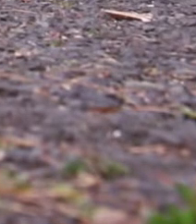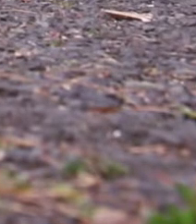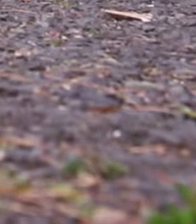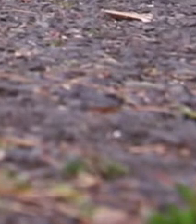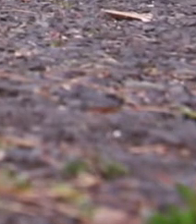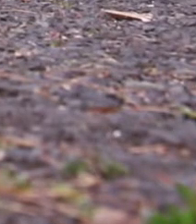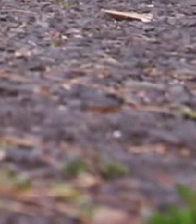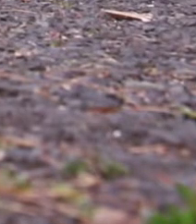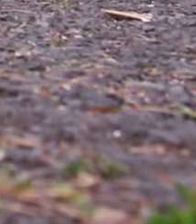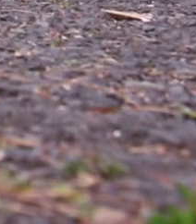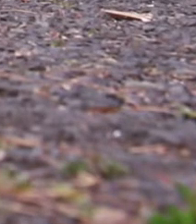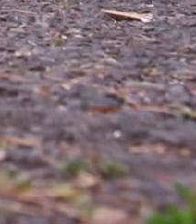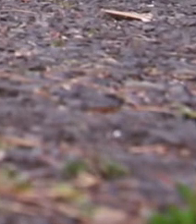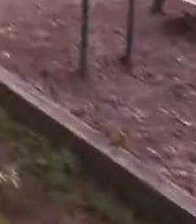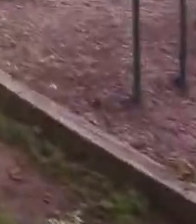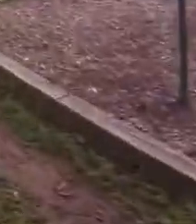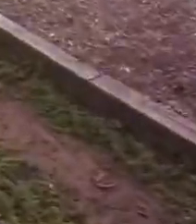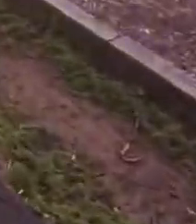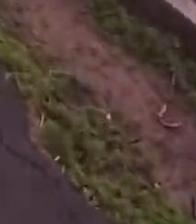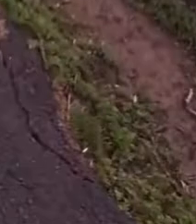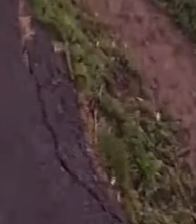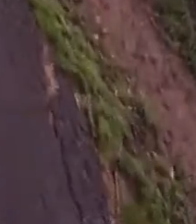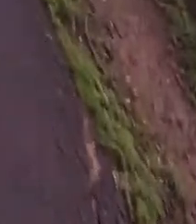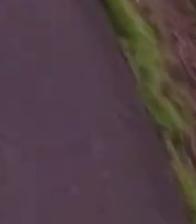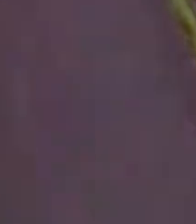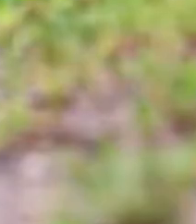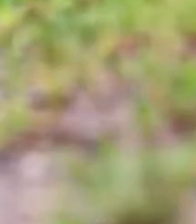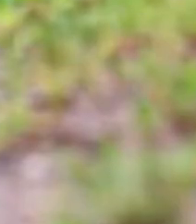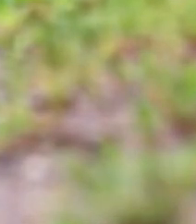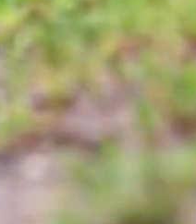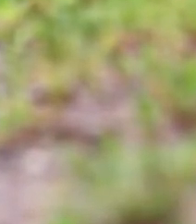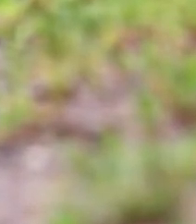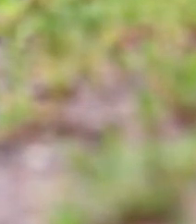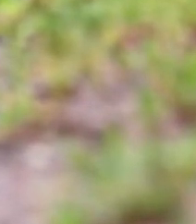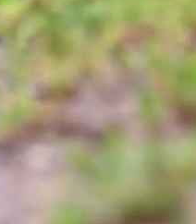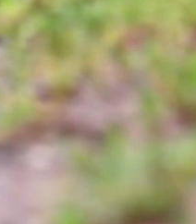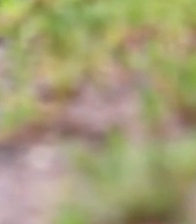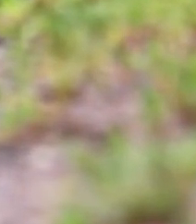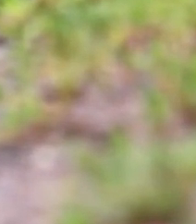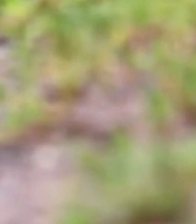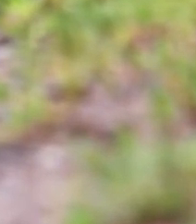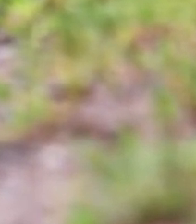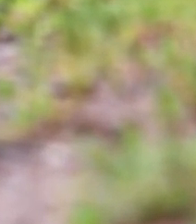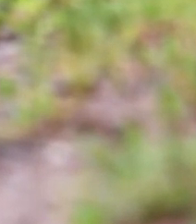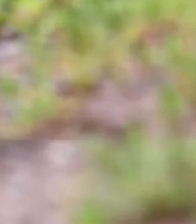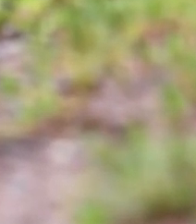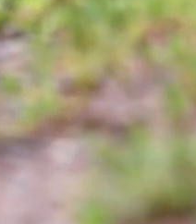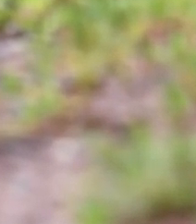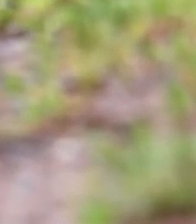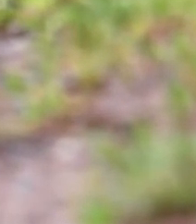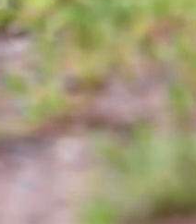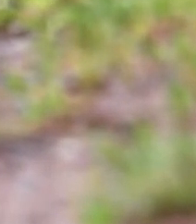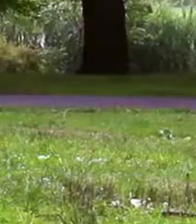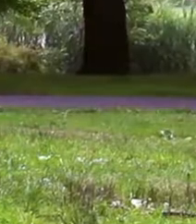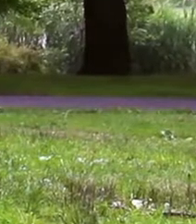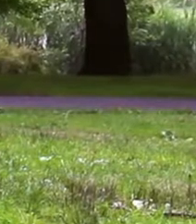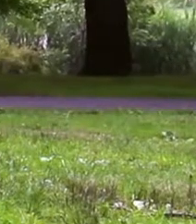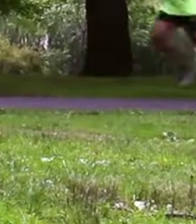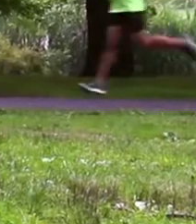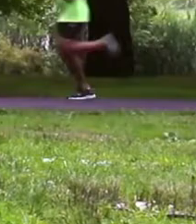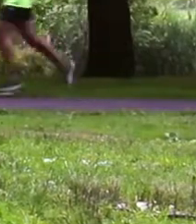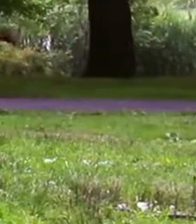Un desestrés del diario vivir, del trabajo.